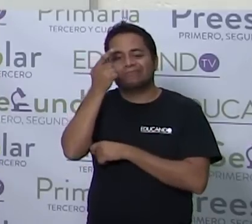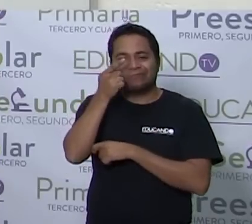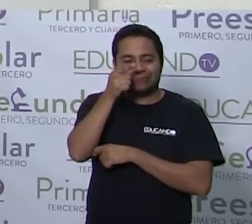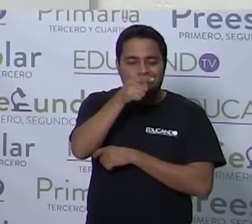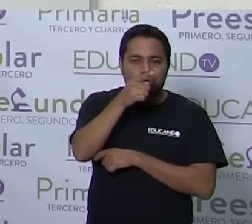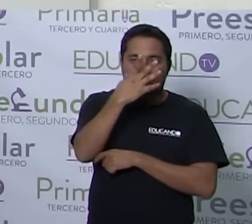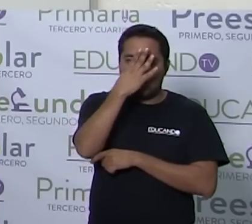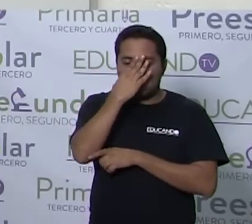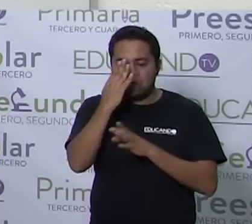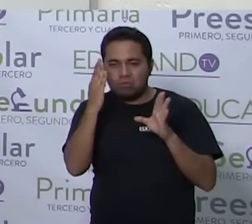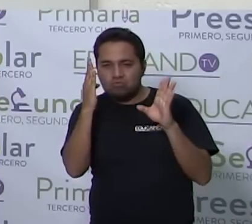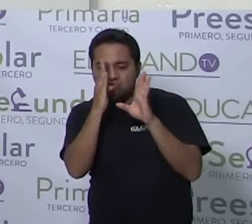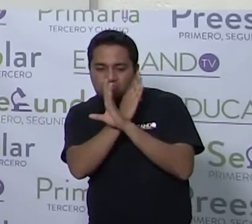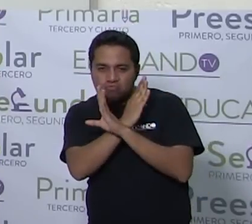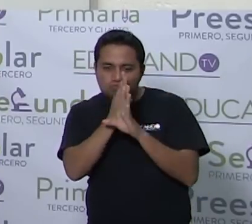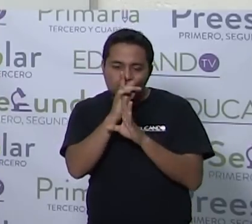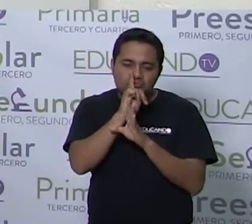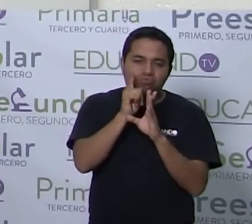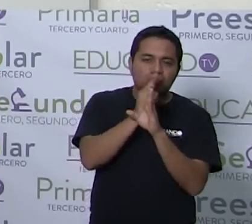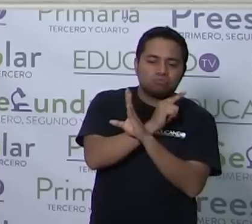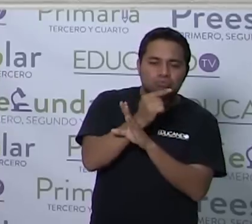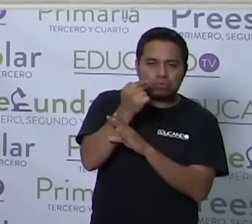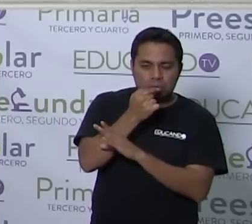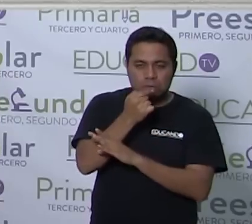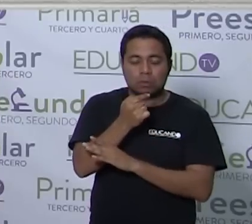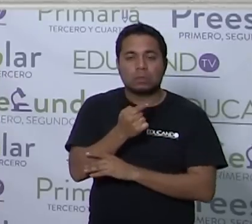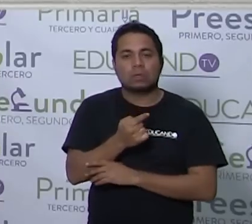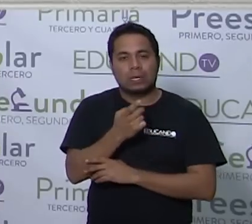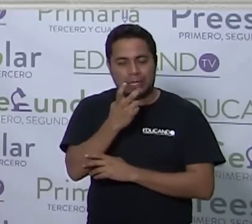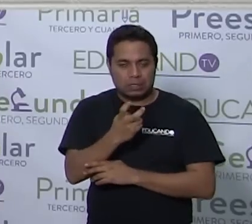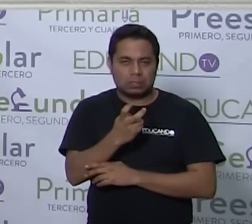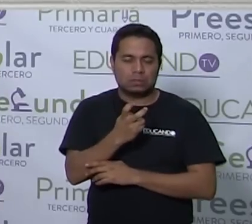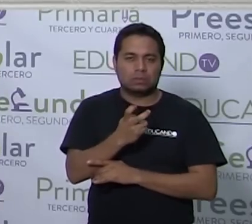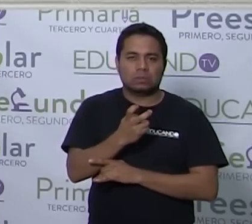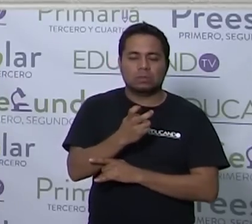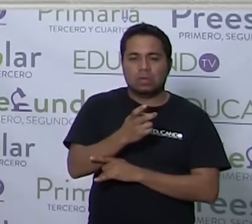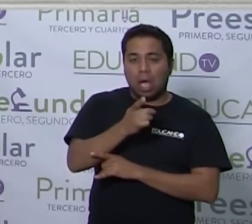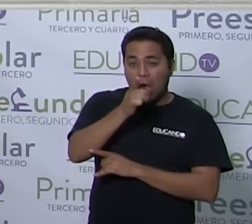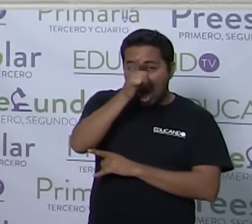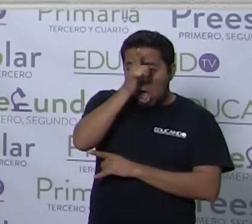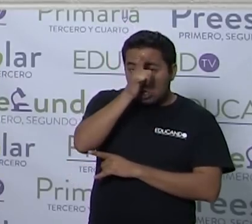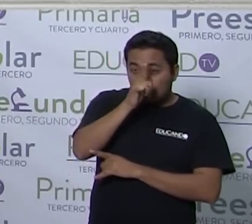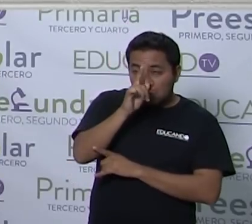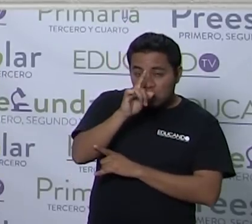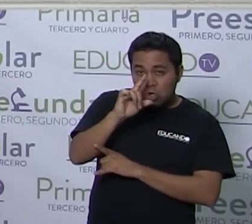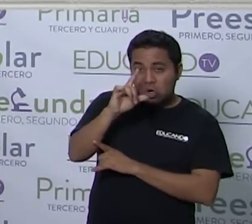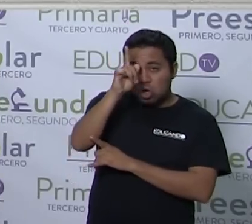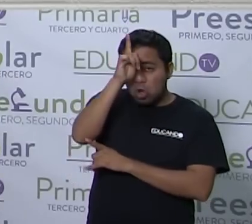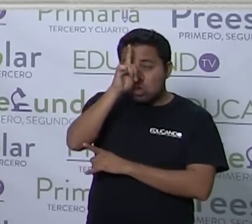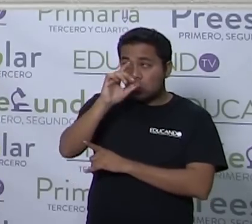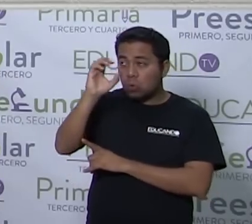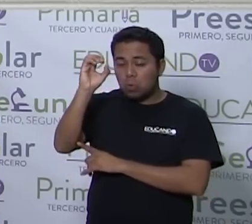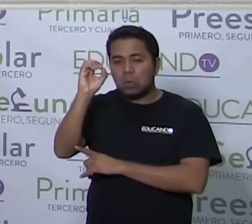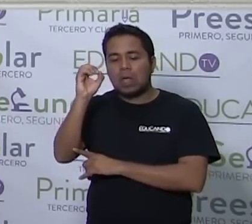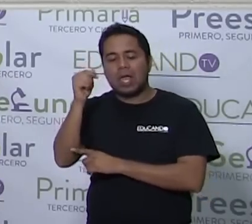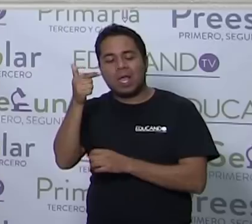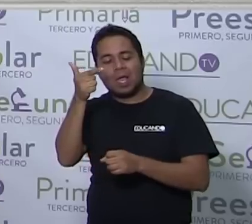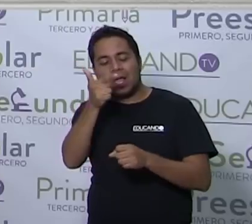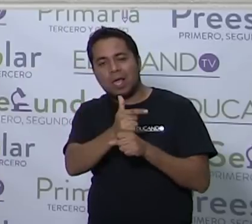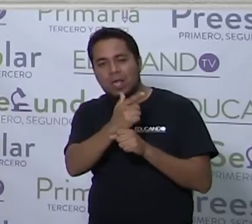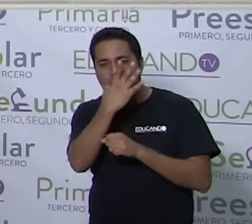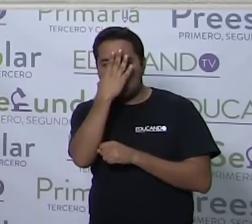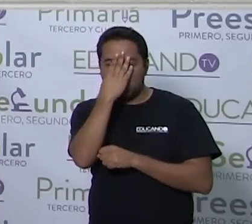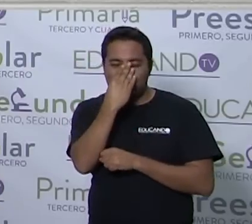Fíjense muy bien. La luna podía darse cuenta fácilmente de que un